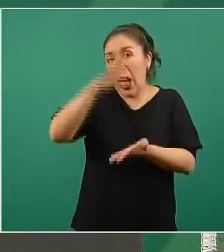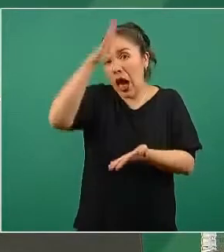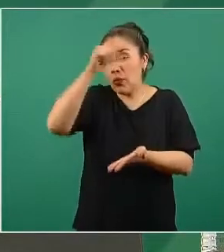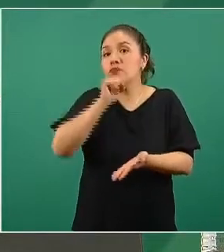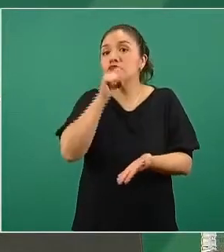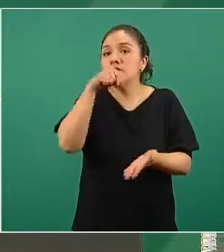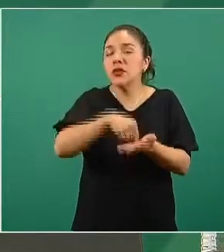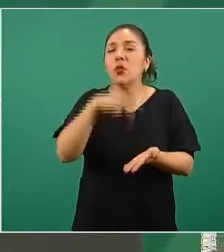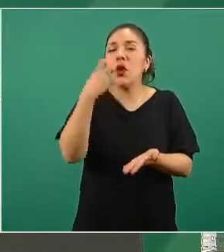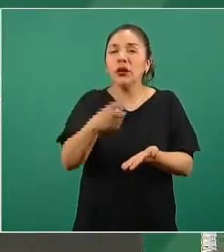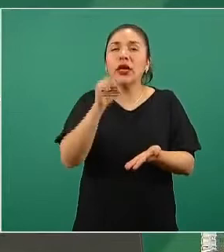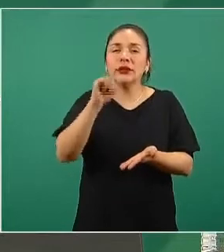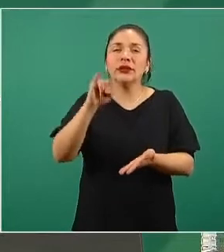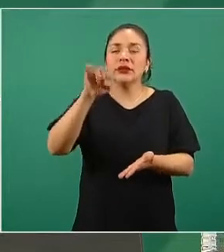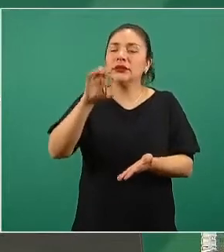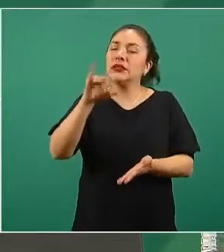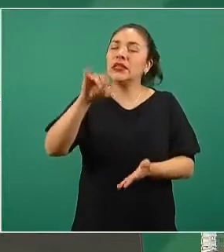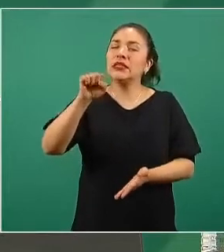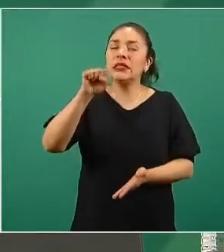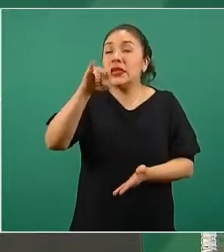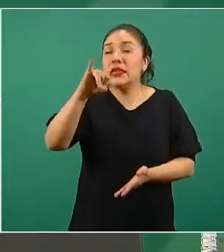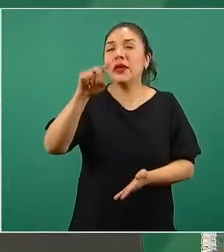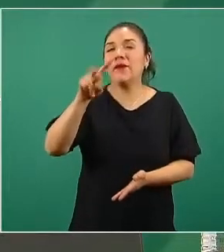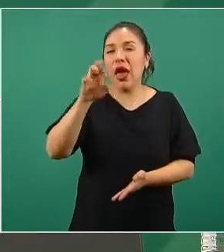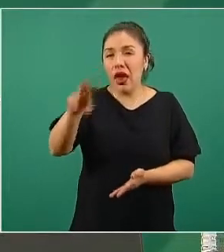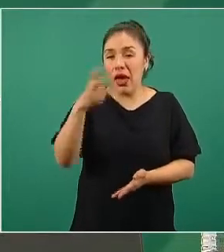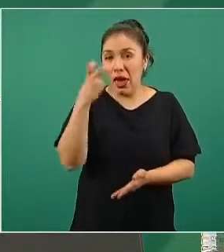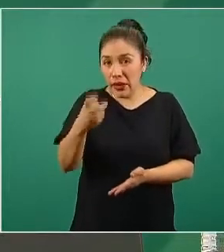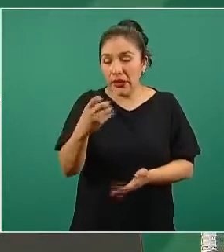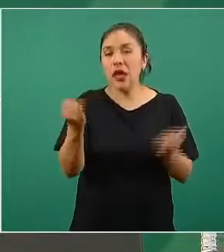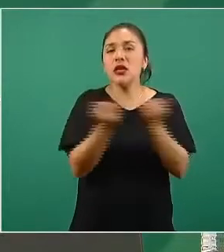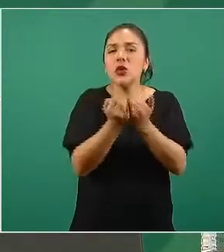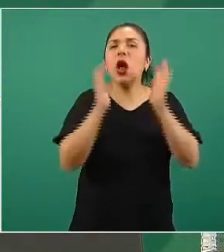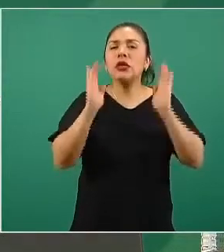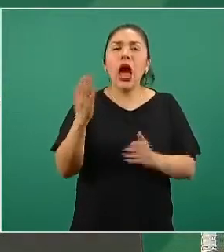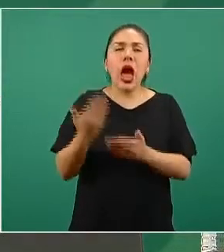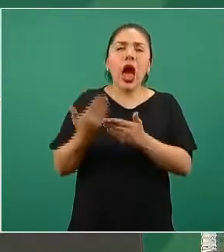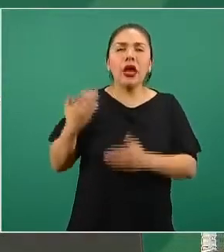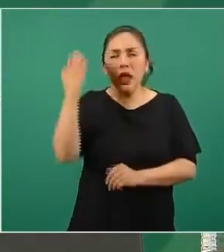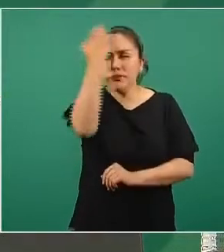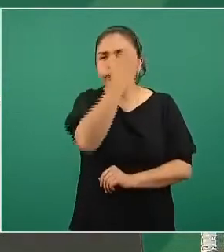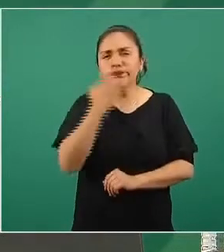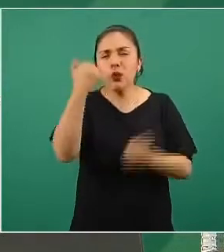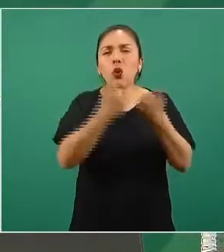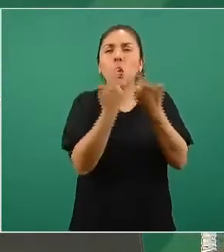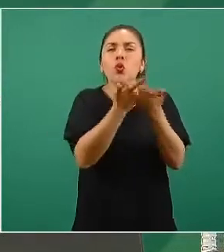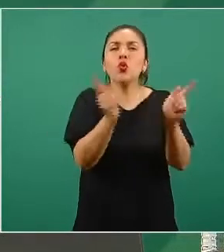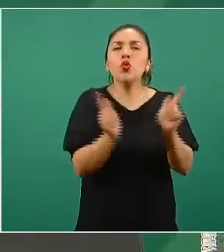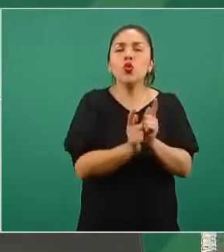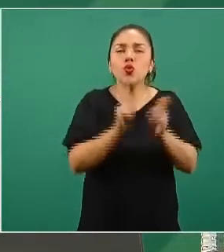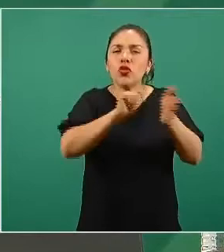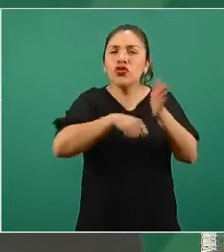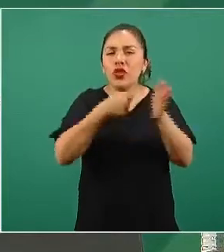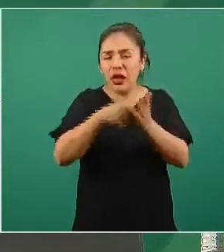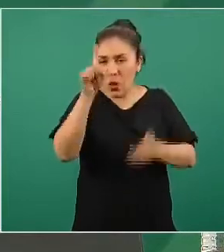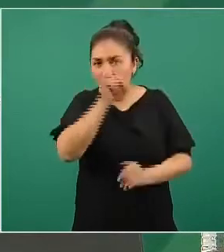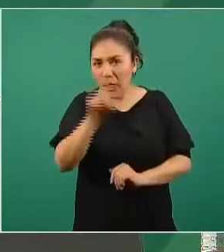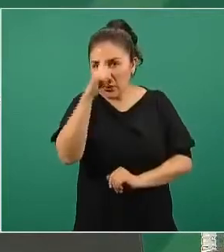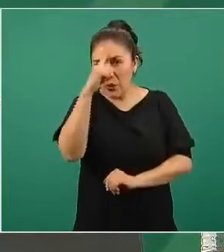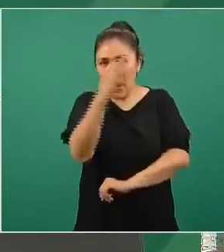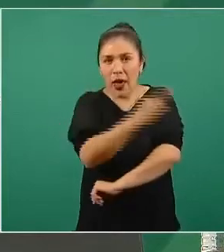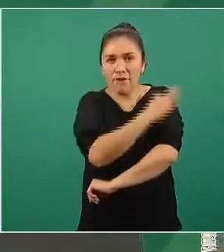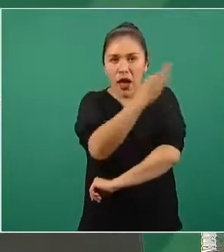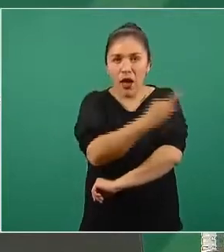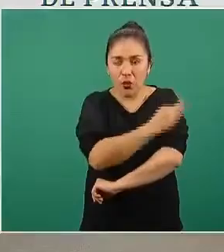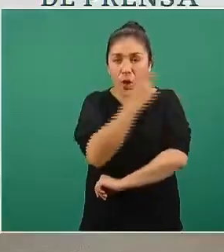Sistema Nacional de Vigilancia Epidemiológica y a lo analizado por el Grupo Técnico Asesor de Vacunas